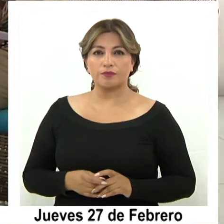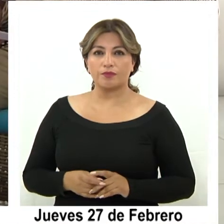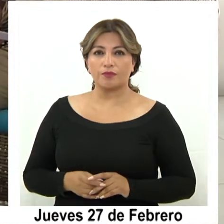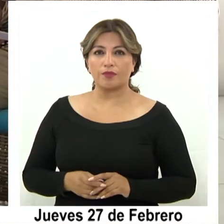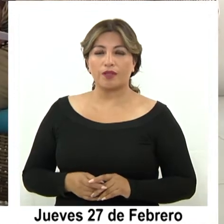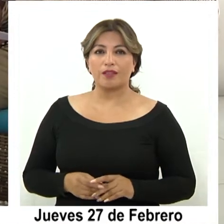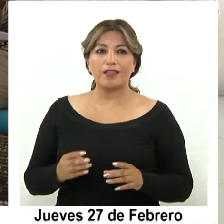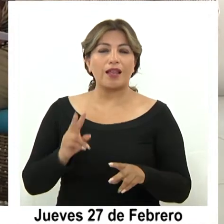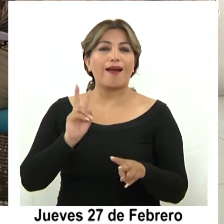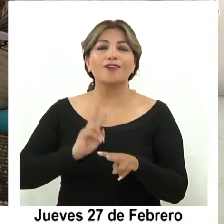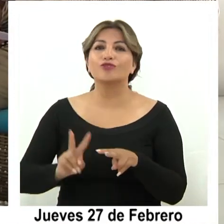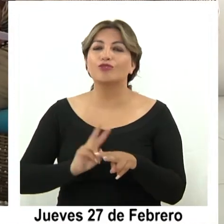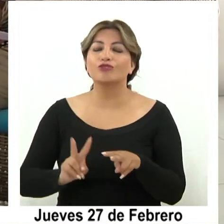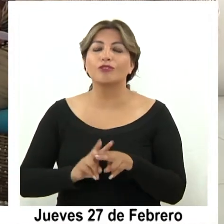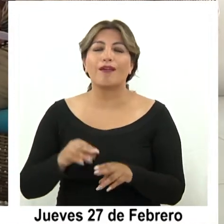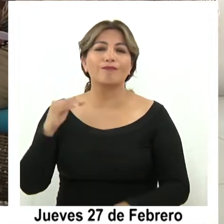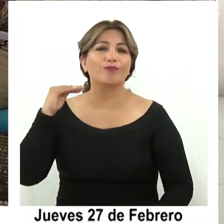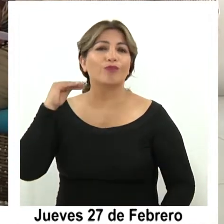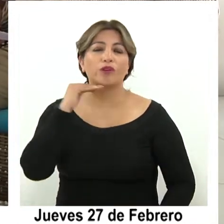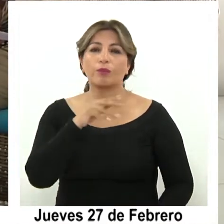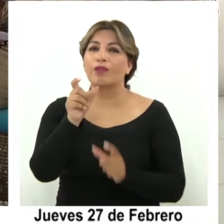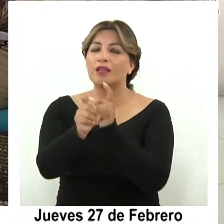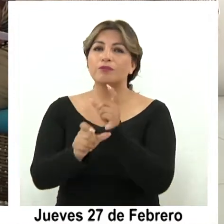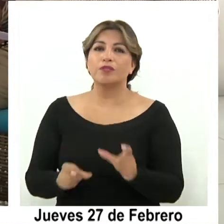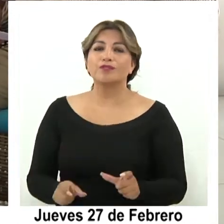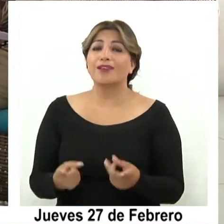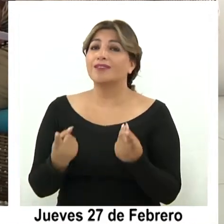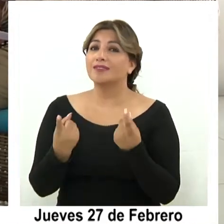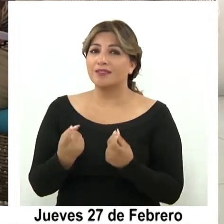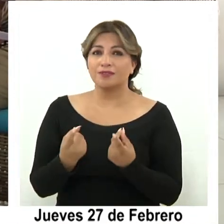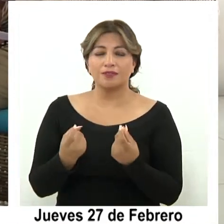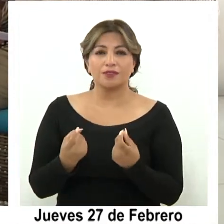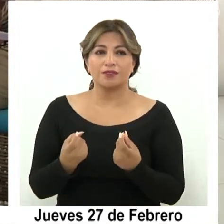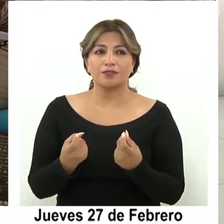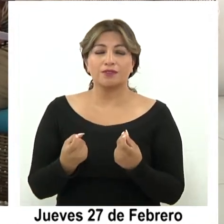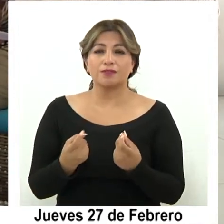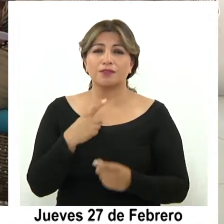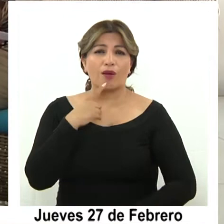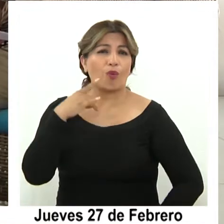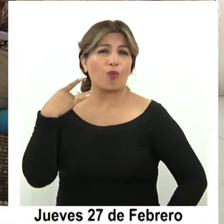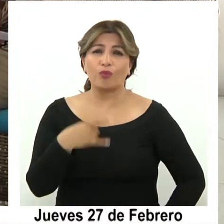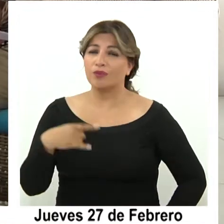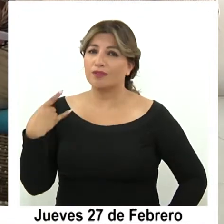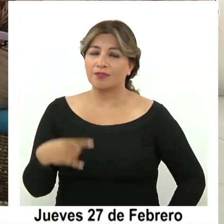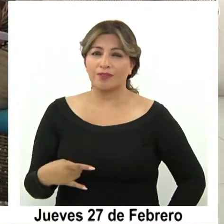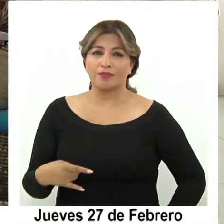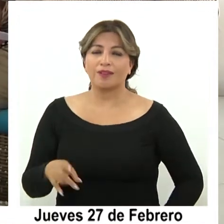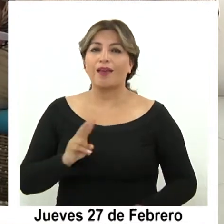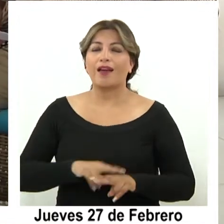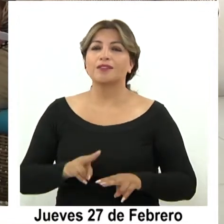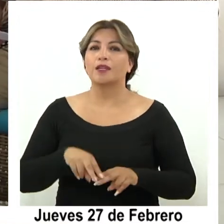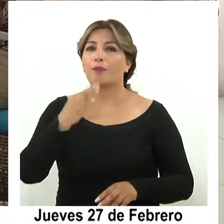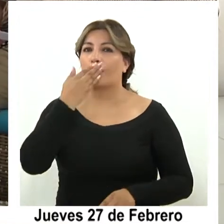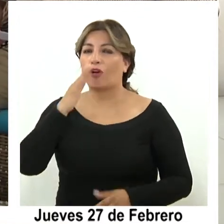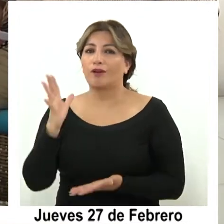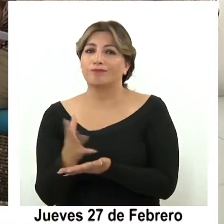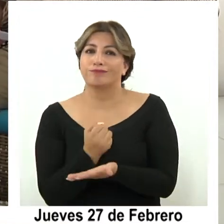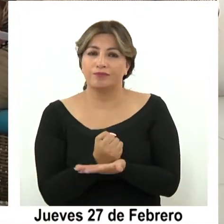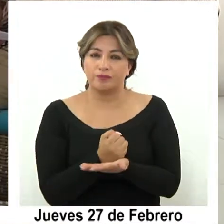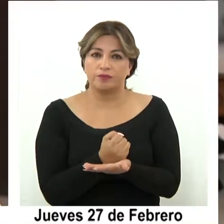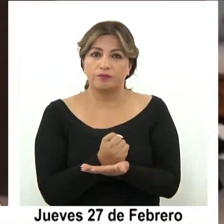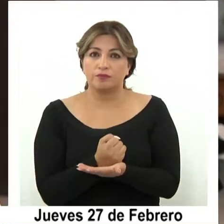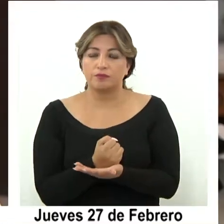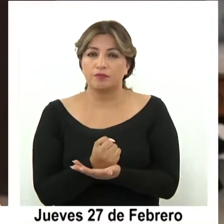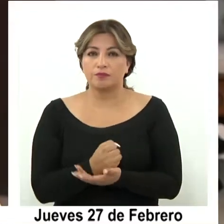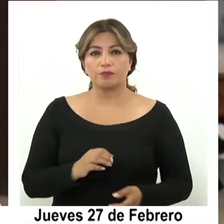tiene que resolverse lo más rápidamente posible porque las personas tienen la necesidad imperiosa de mejorar sus ingresos.